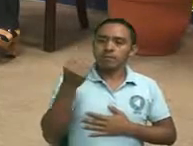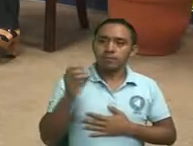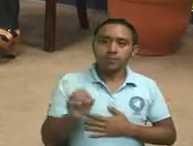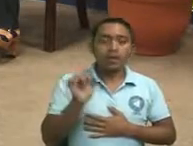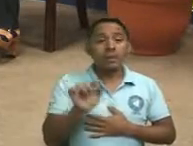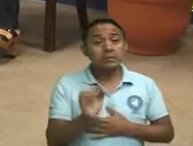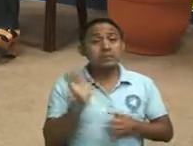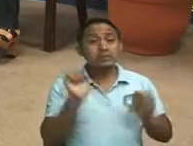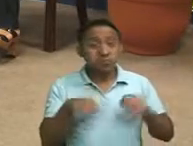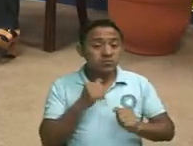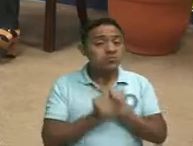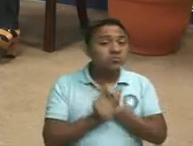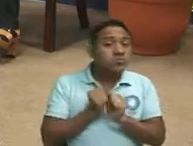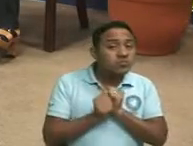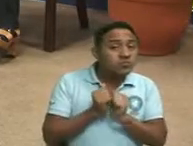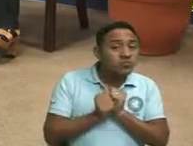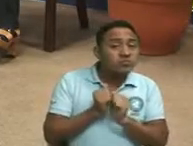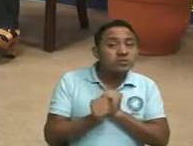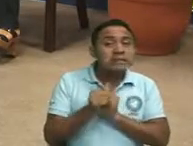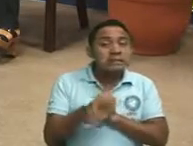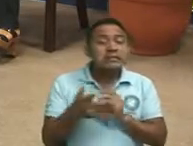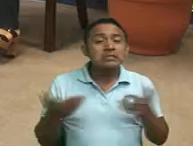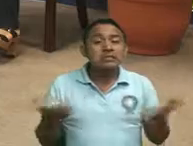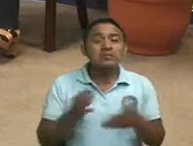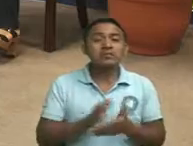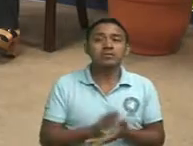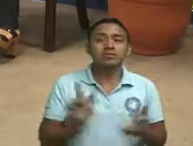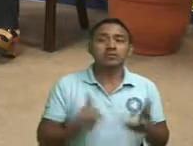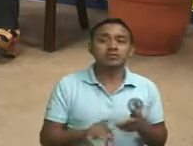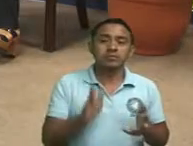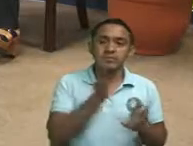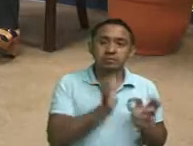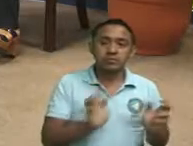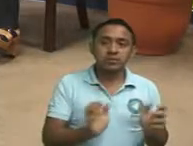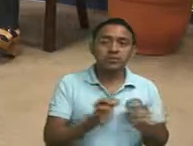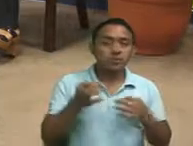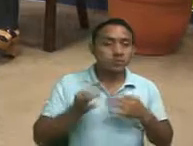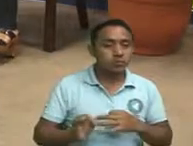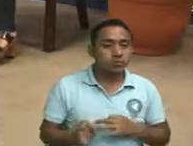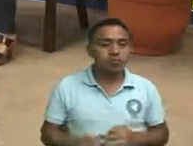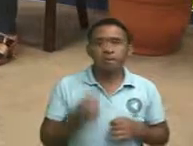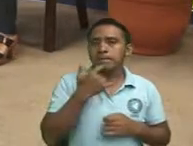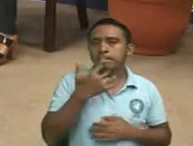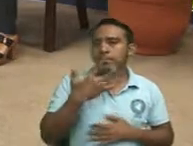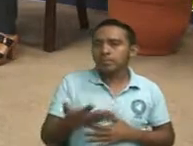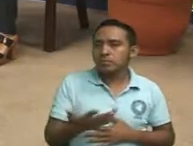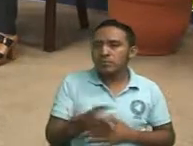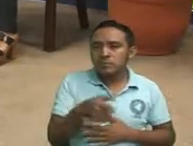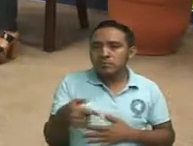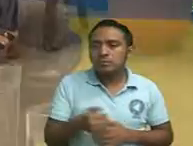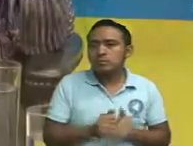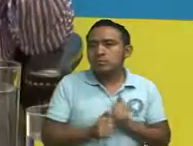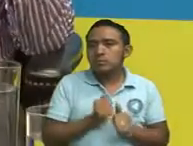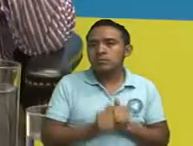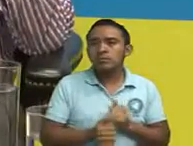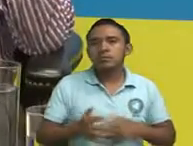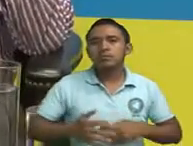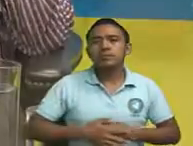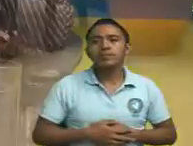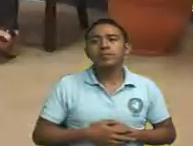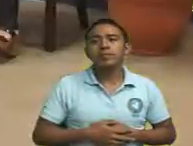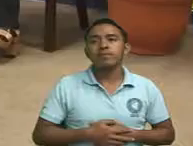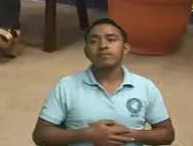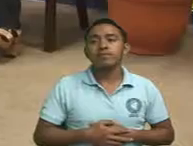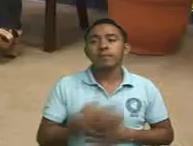que el obeso corre más riesgo a deshidratarse que el niño que está con su estado nutricional normal. ¿Por qué pasa esto? ¿Por qué ese riesgo? Porque